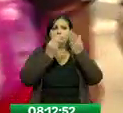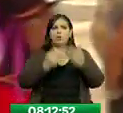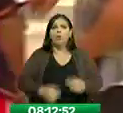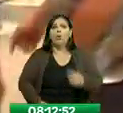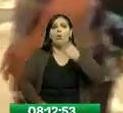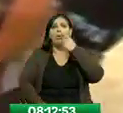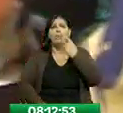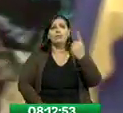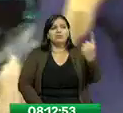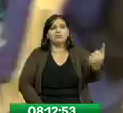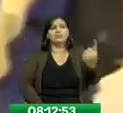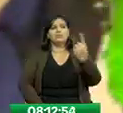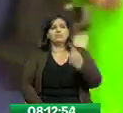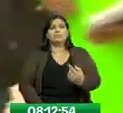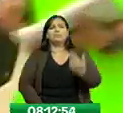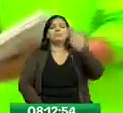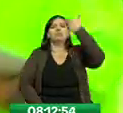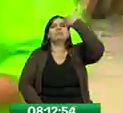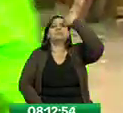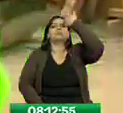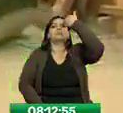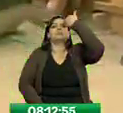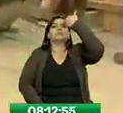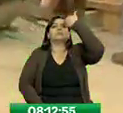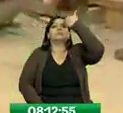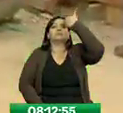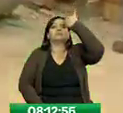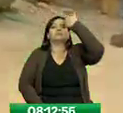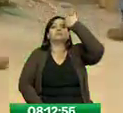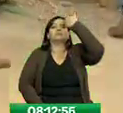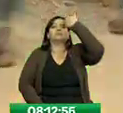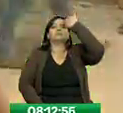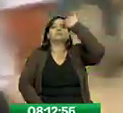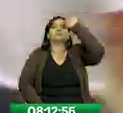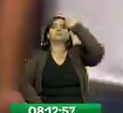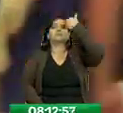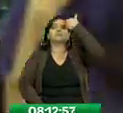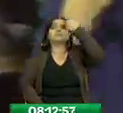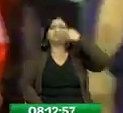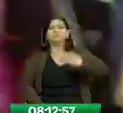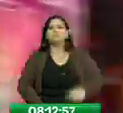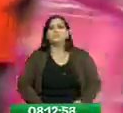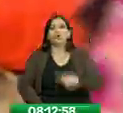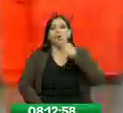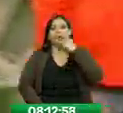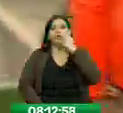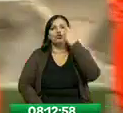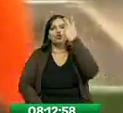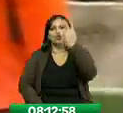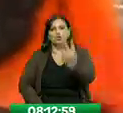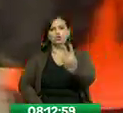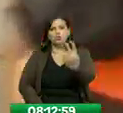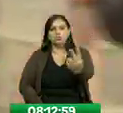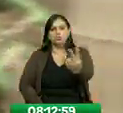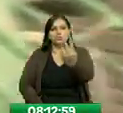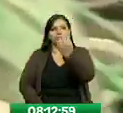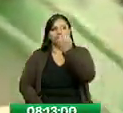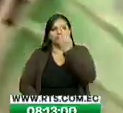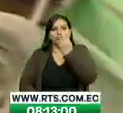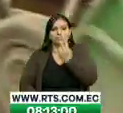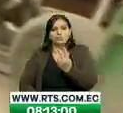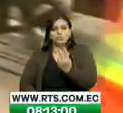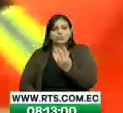con un arma de fuego le apuntó directo a la cabeza y luego otros dos se acercaron para